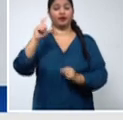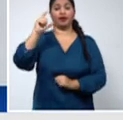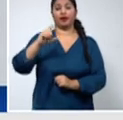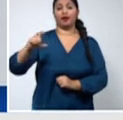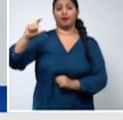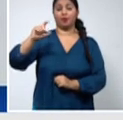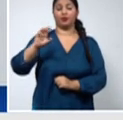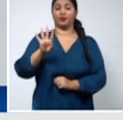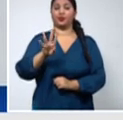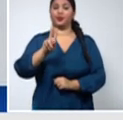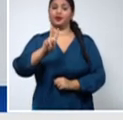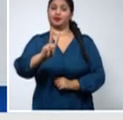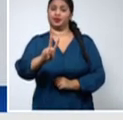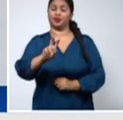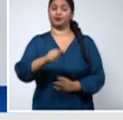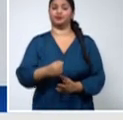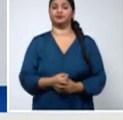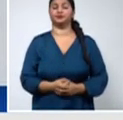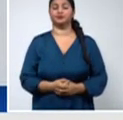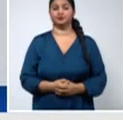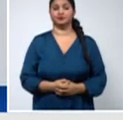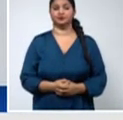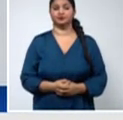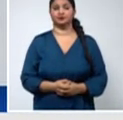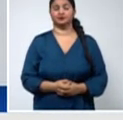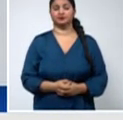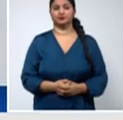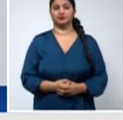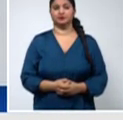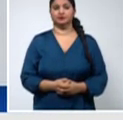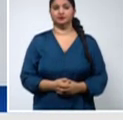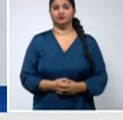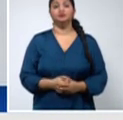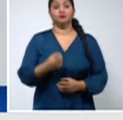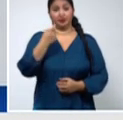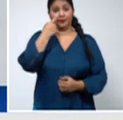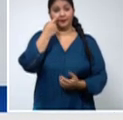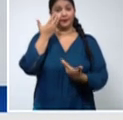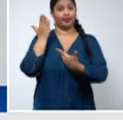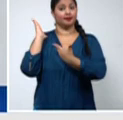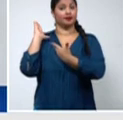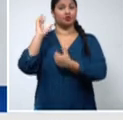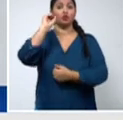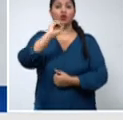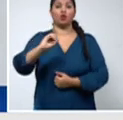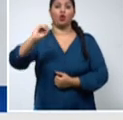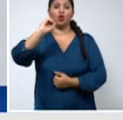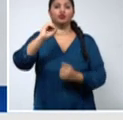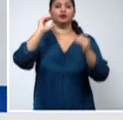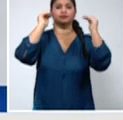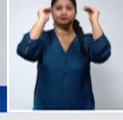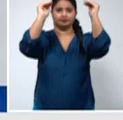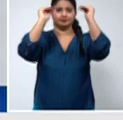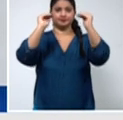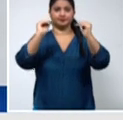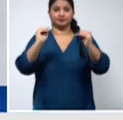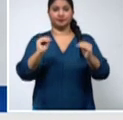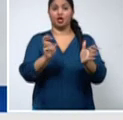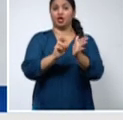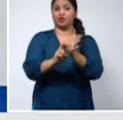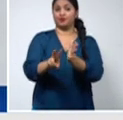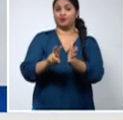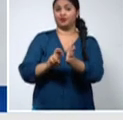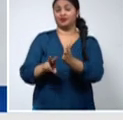42. Fíjense en la posición, por de acuerdo al número, provincias que no habíamos tenido con esas